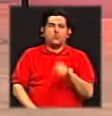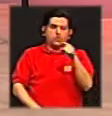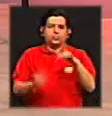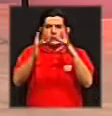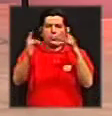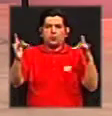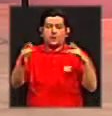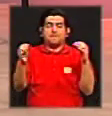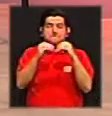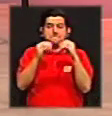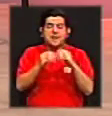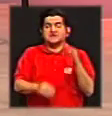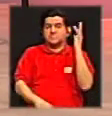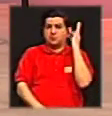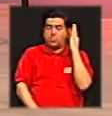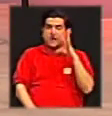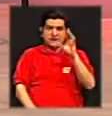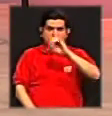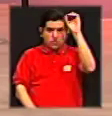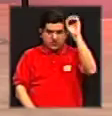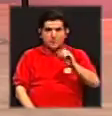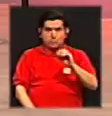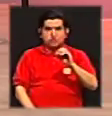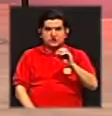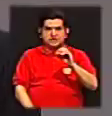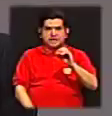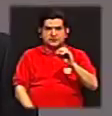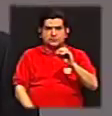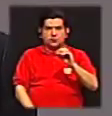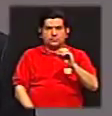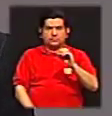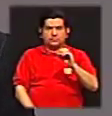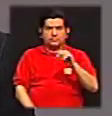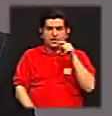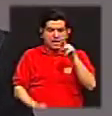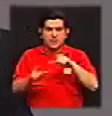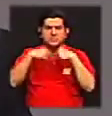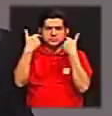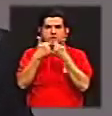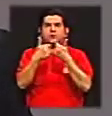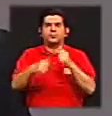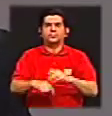mujeres, un 50% más chances si son mujeres estar en este grupo.